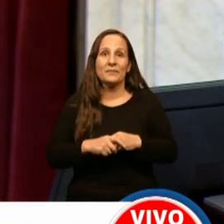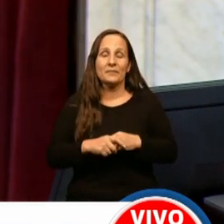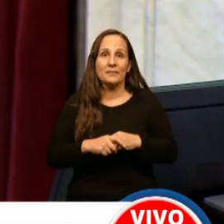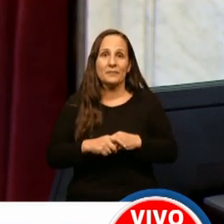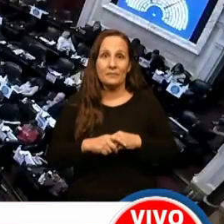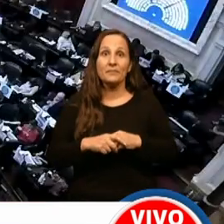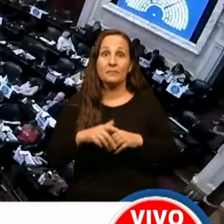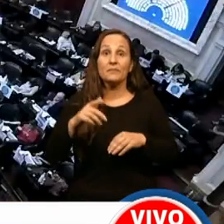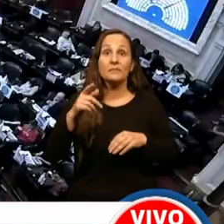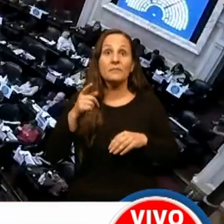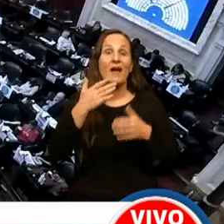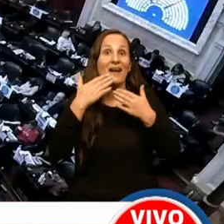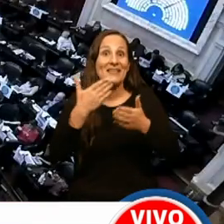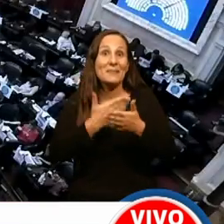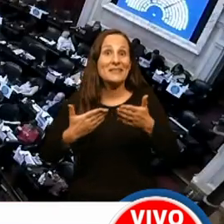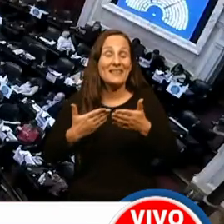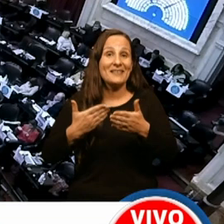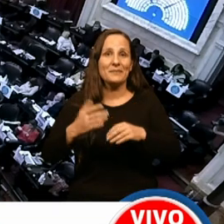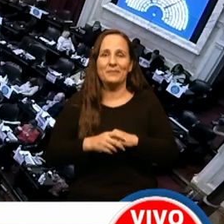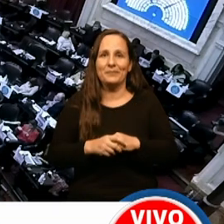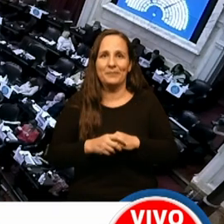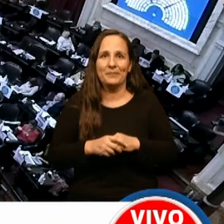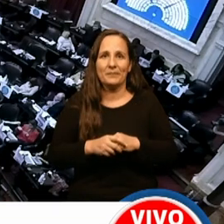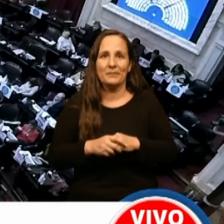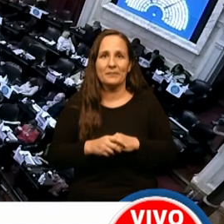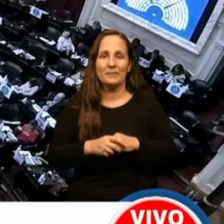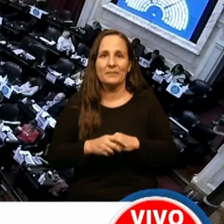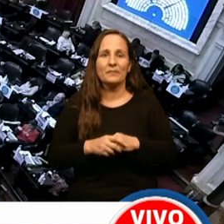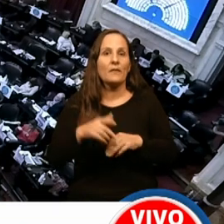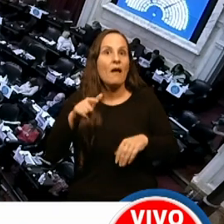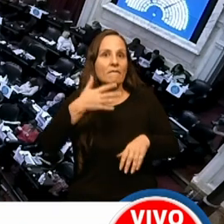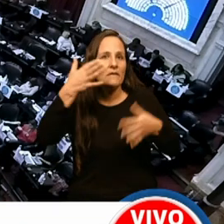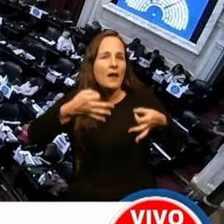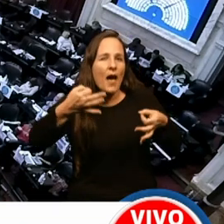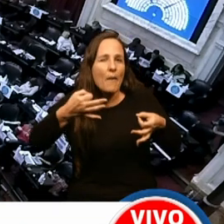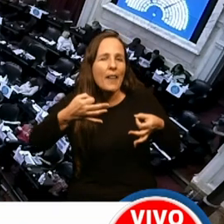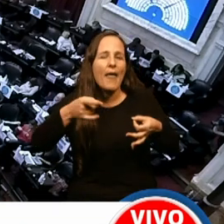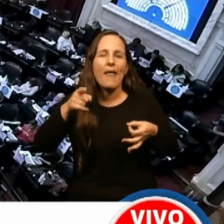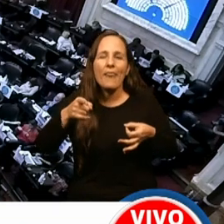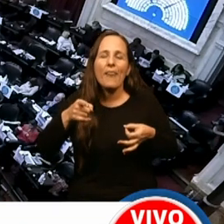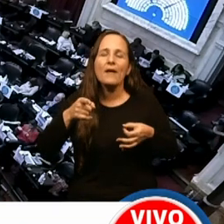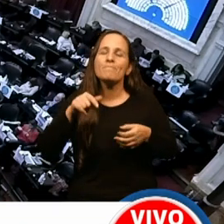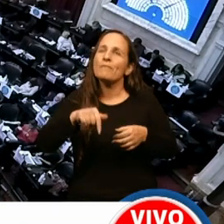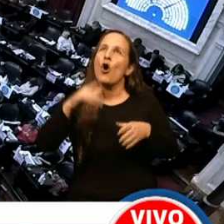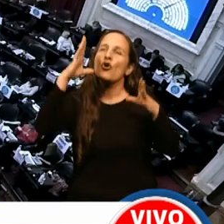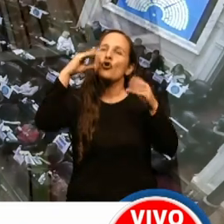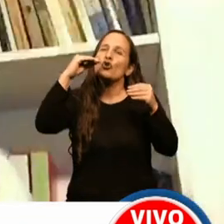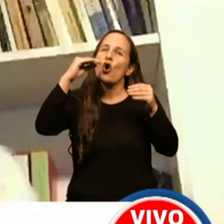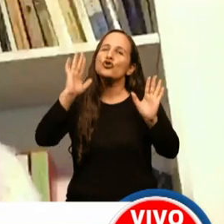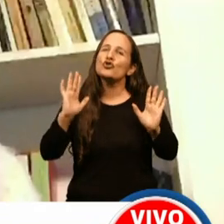gracias señor presidente la verdad que esta es una una noche